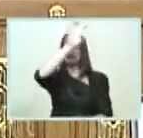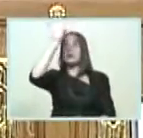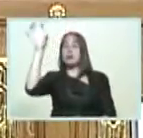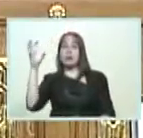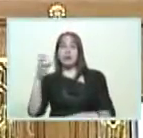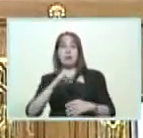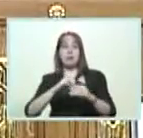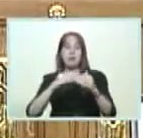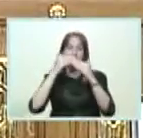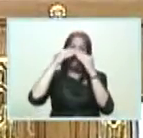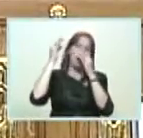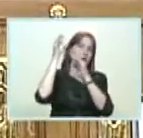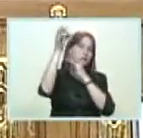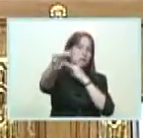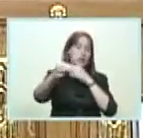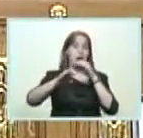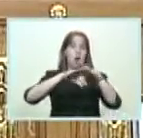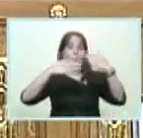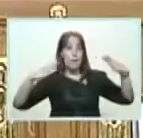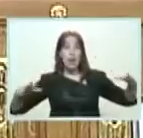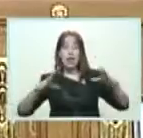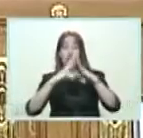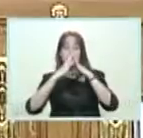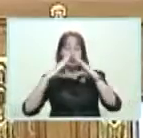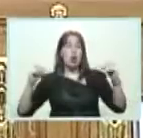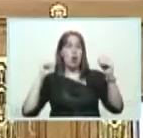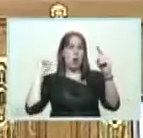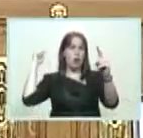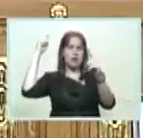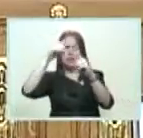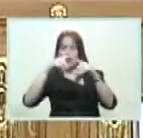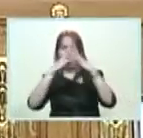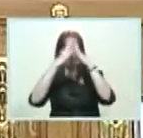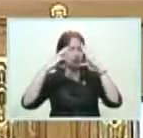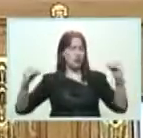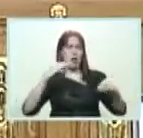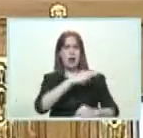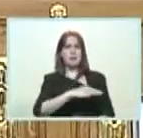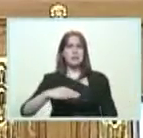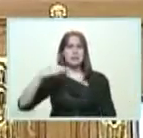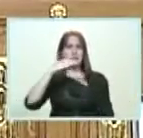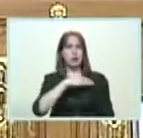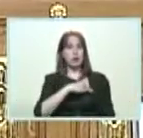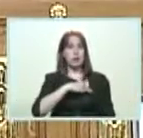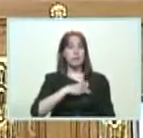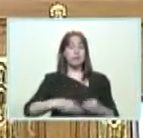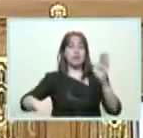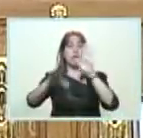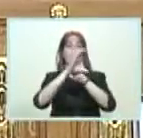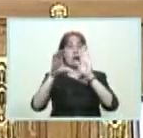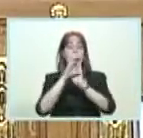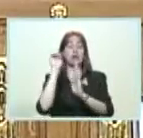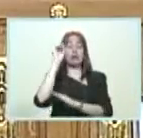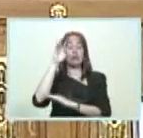estos mares. Todos los objetivos, todas las misiones de la constituyente